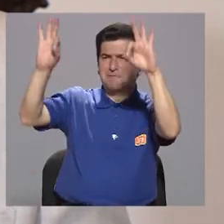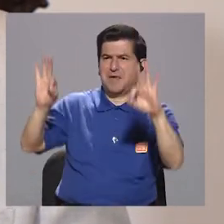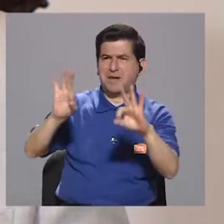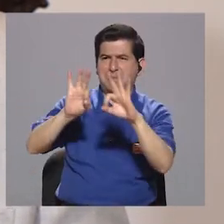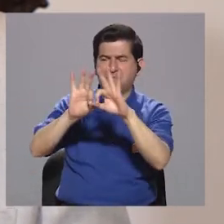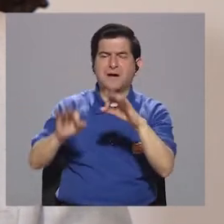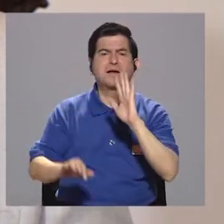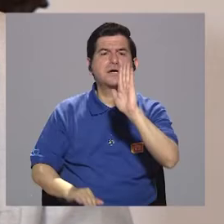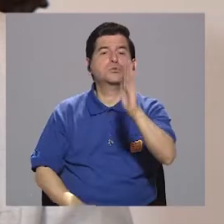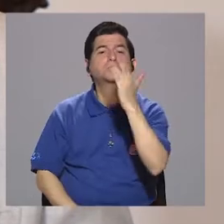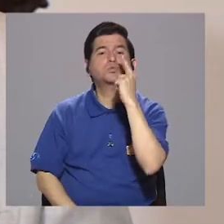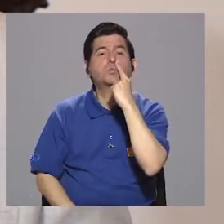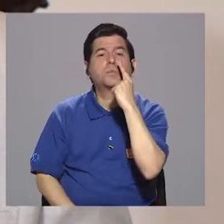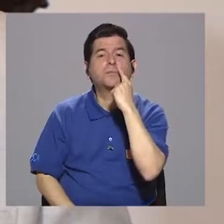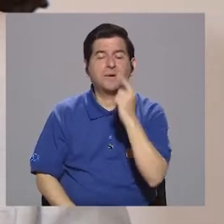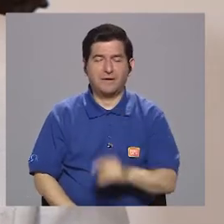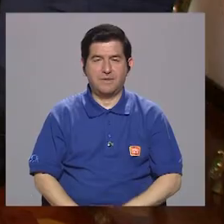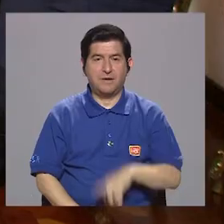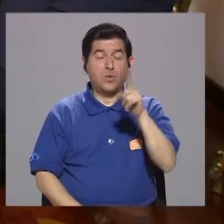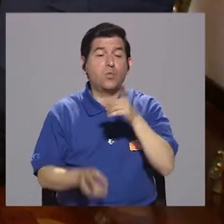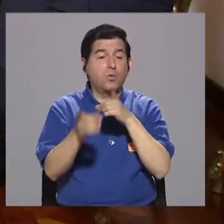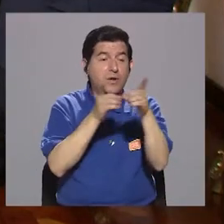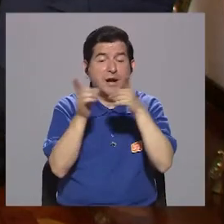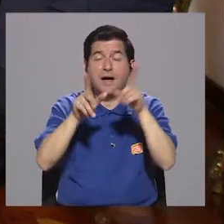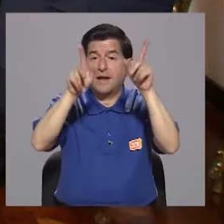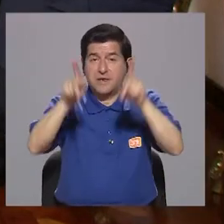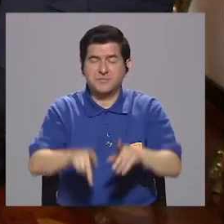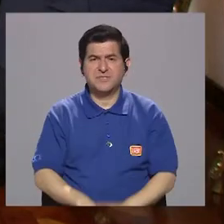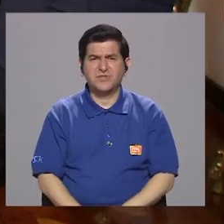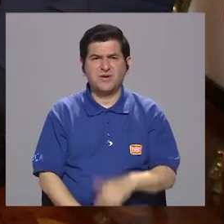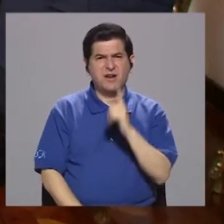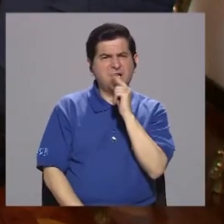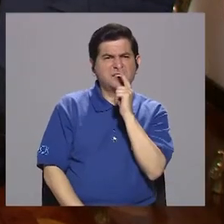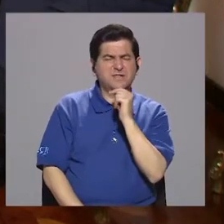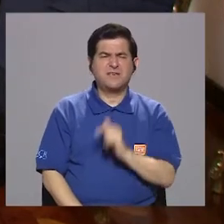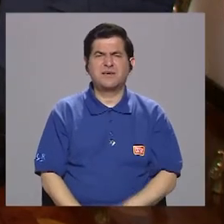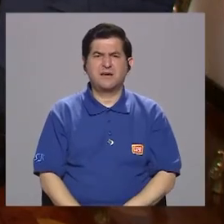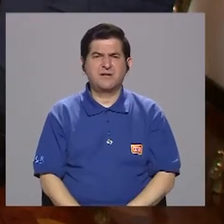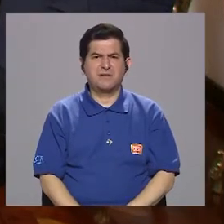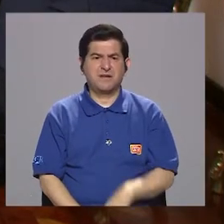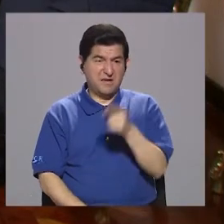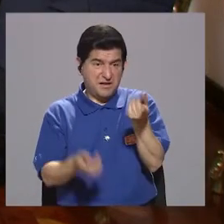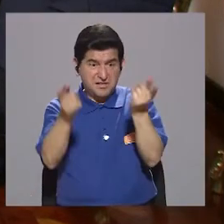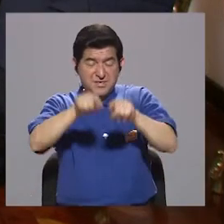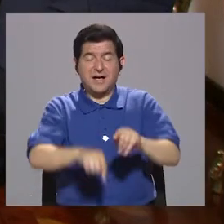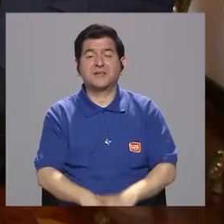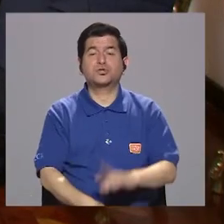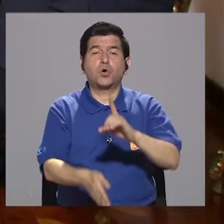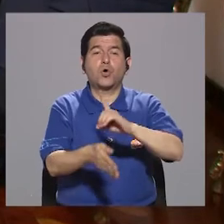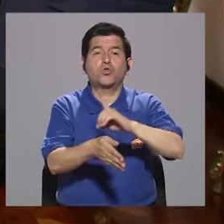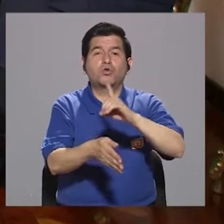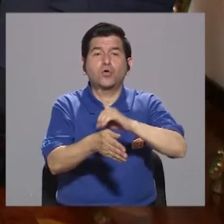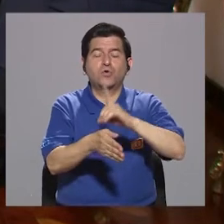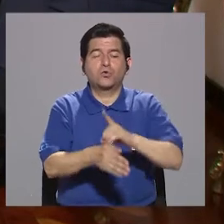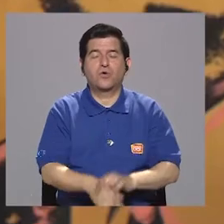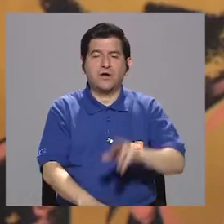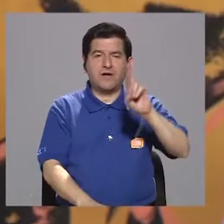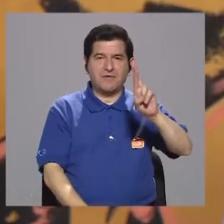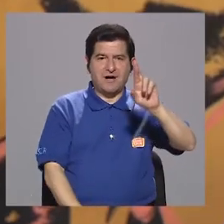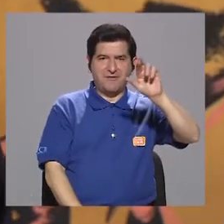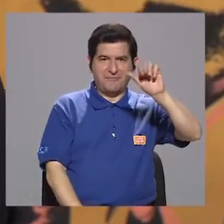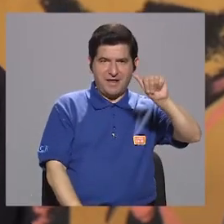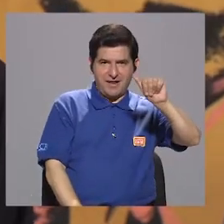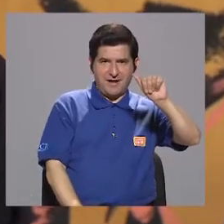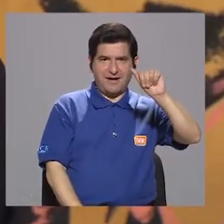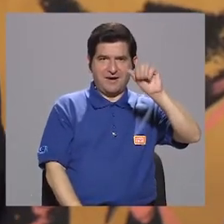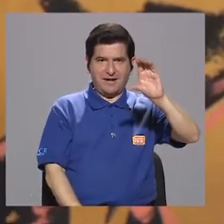su padre y una descripción para la audiencia de quién era, casualmente, el doctor?